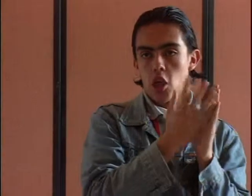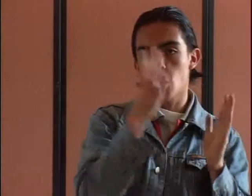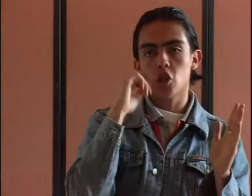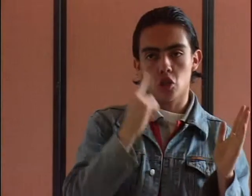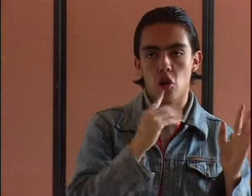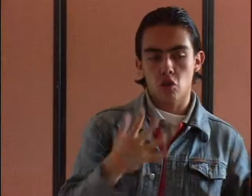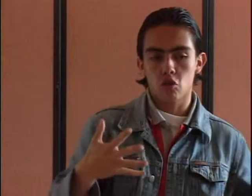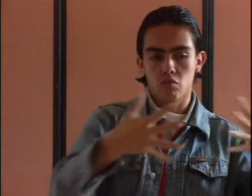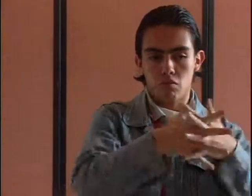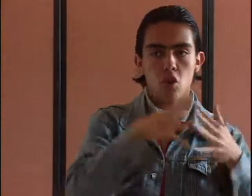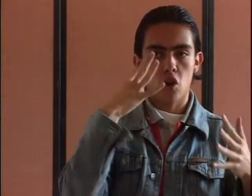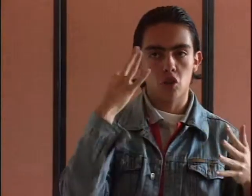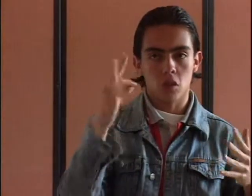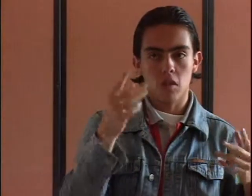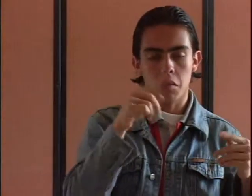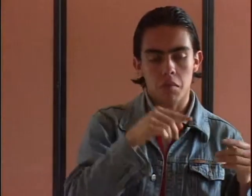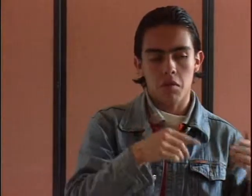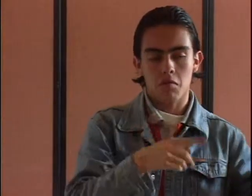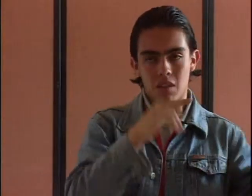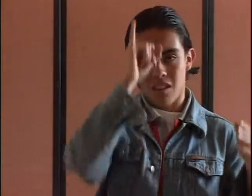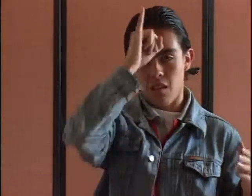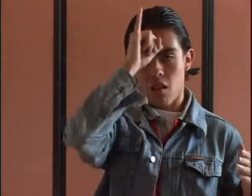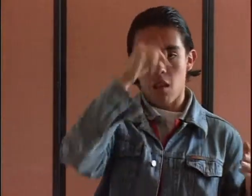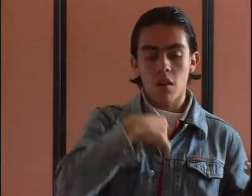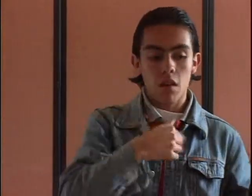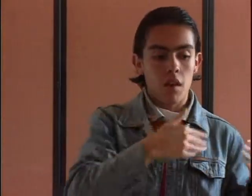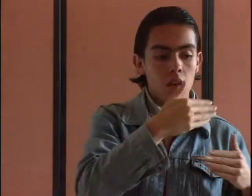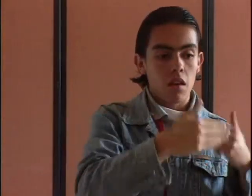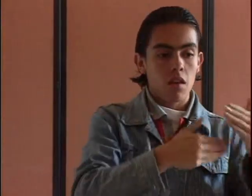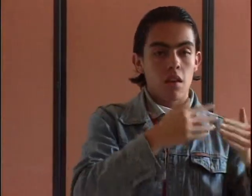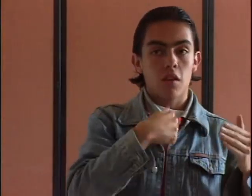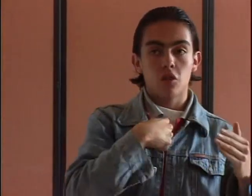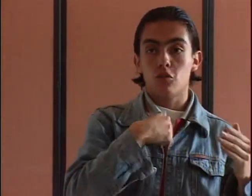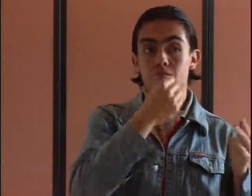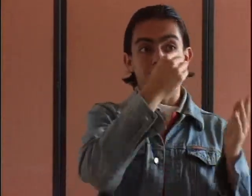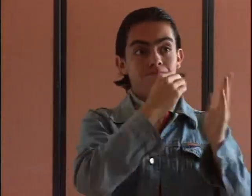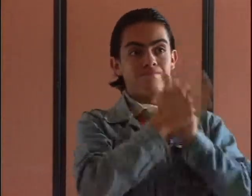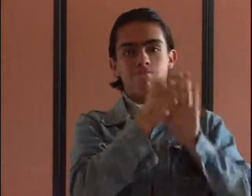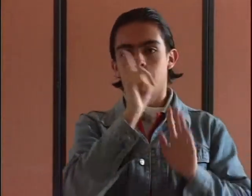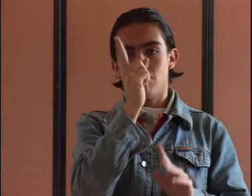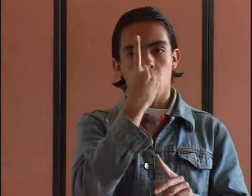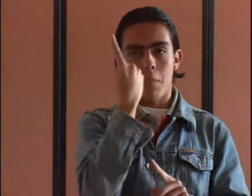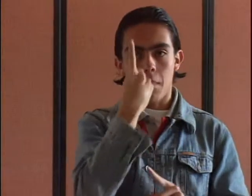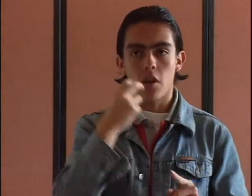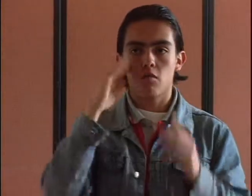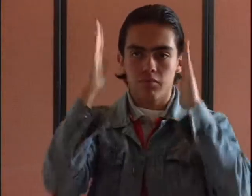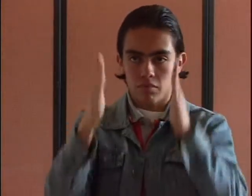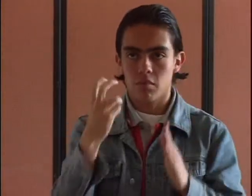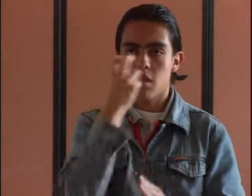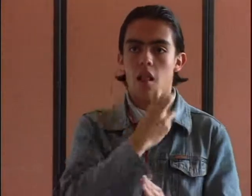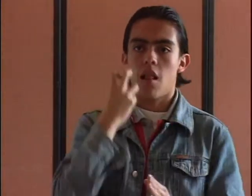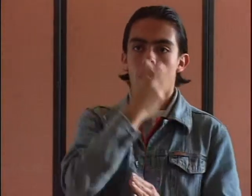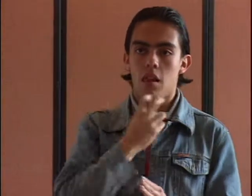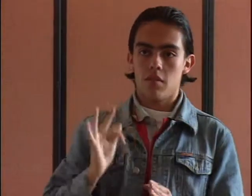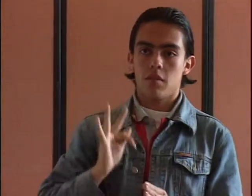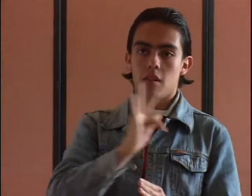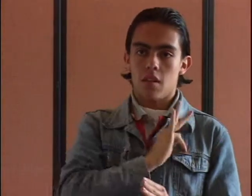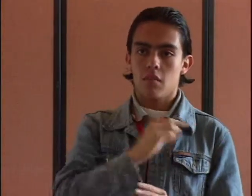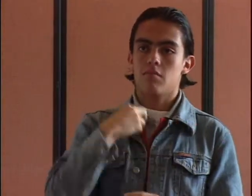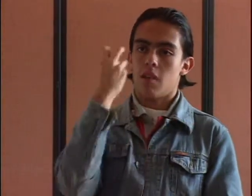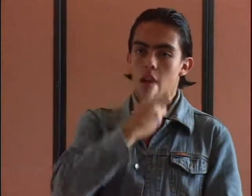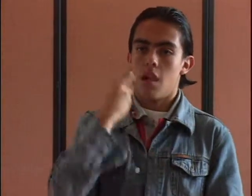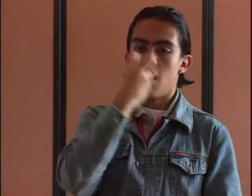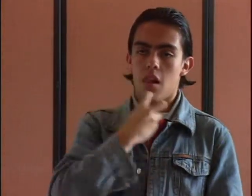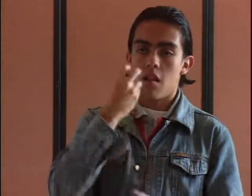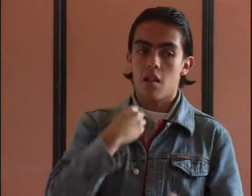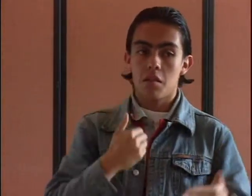Yo entré a esa edad a estudiar en un colegio con sordos. Yo no tenía manejo de lengua de señas. Yo todo el tiempo estuve en